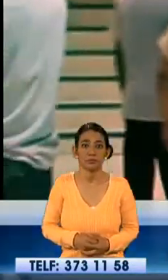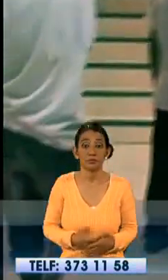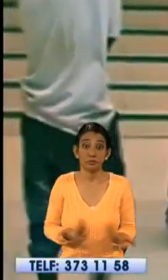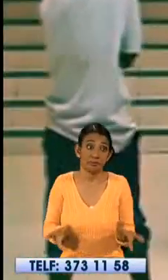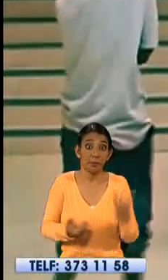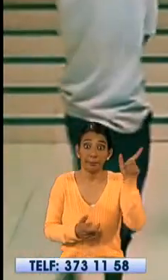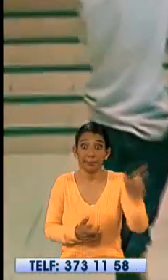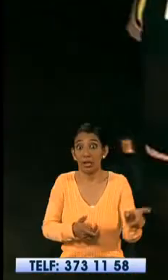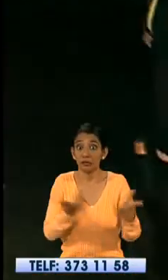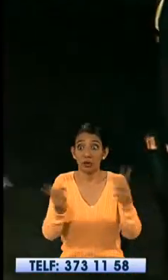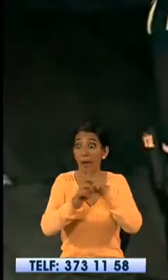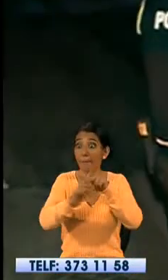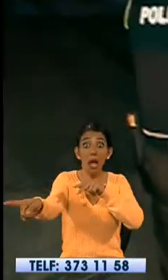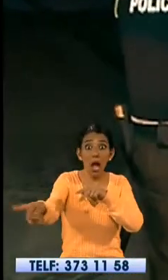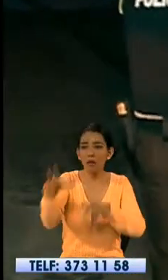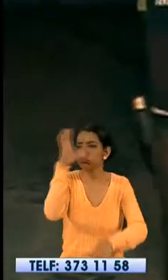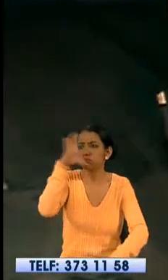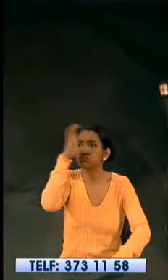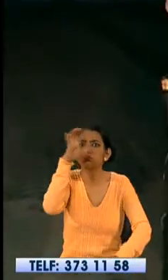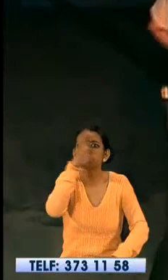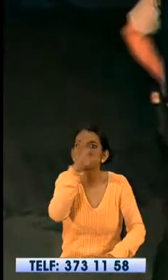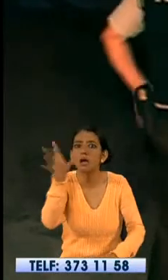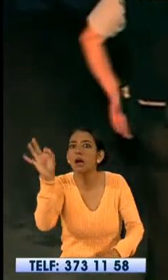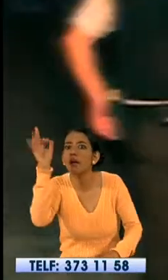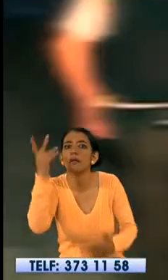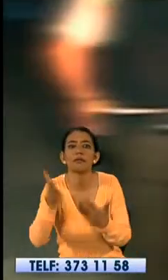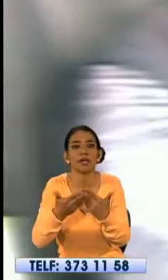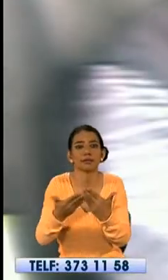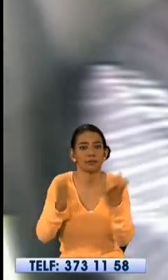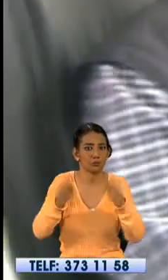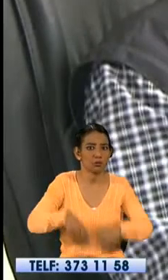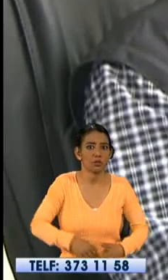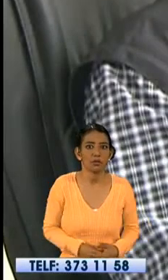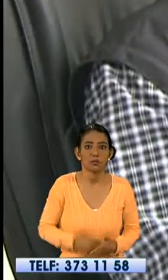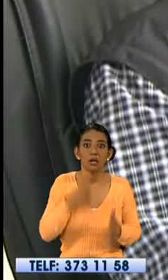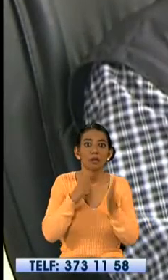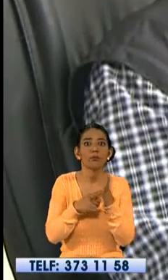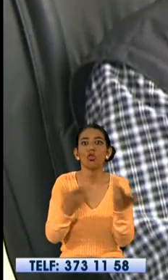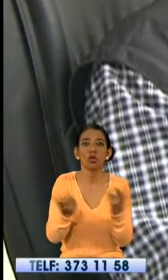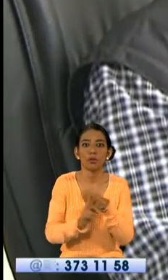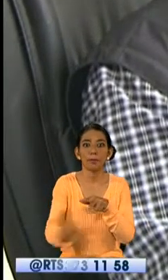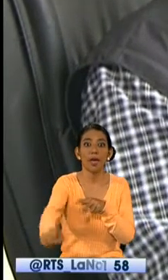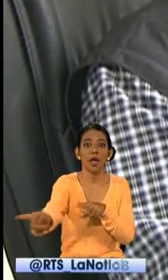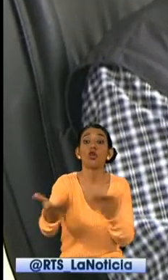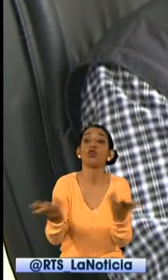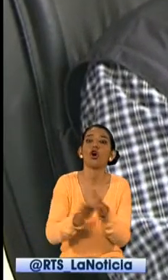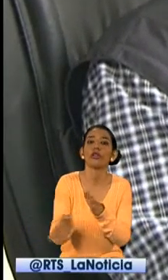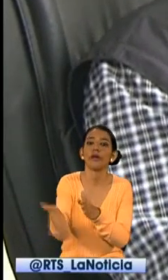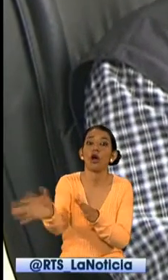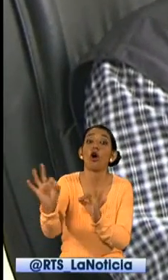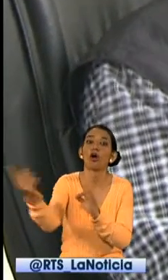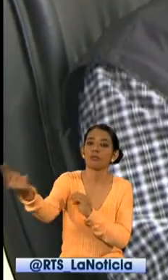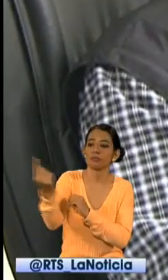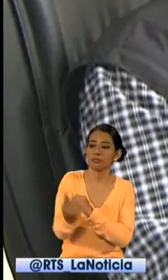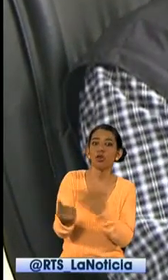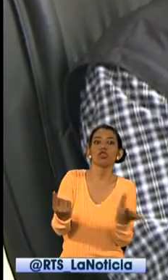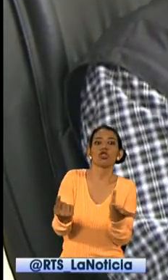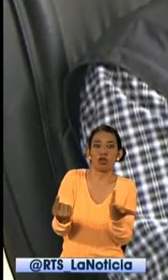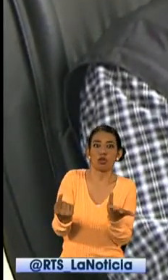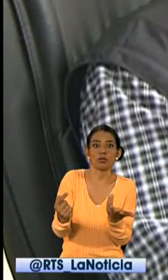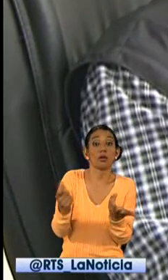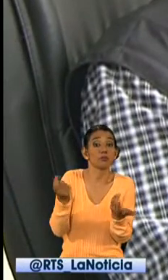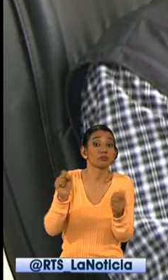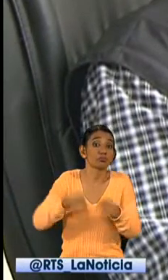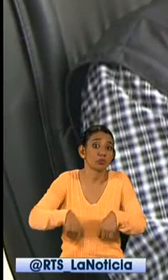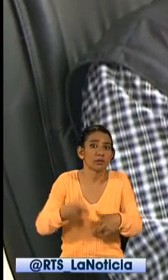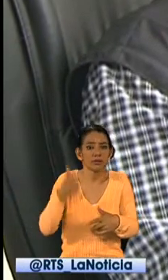la identificación y captura de los delincuentes. ¿Por dónde se va? O tratar de ver por dónde vino. Nos permiten de alguna